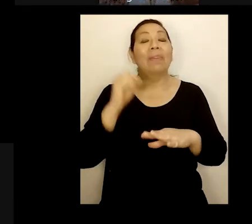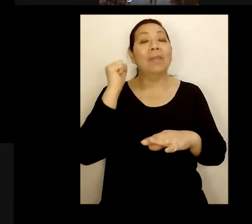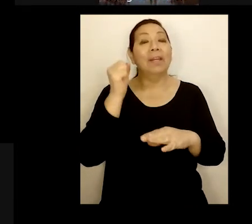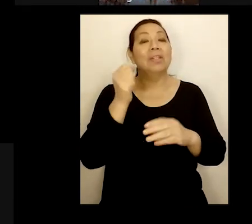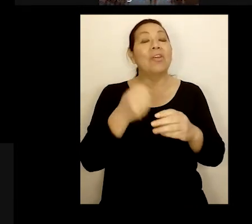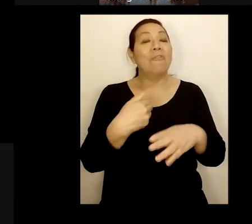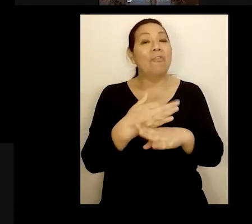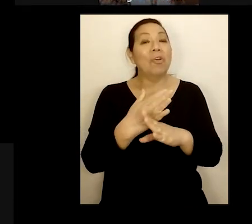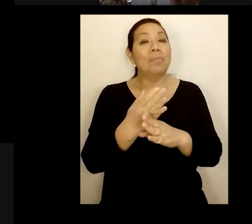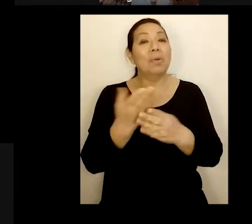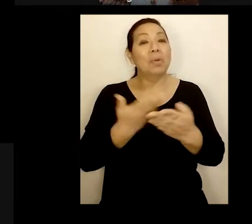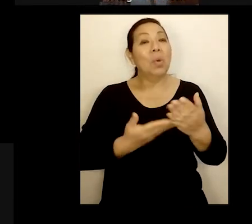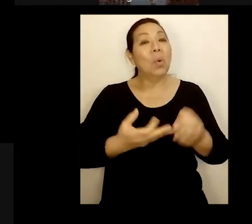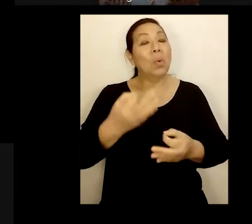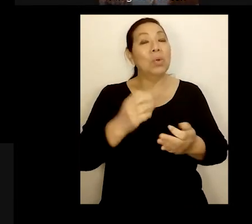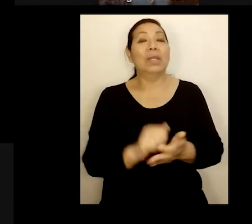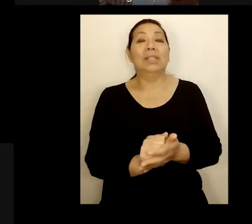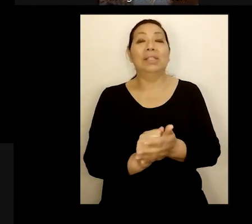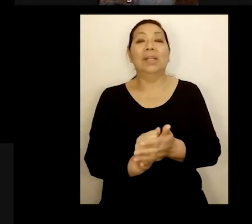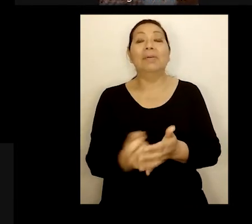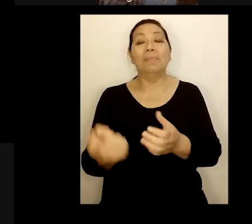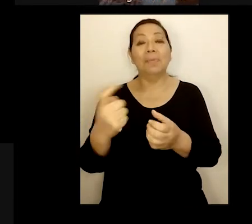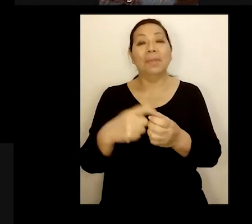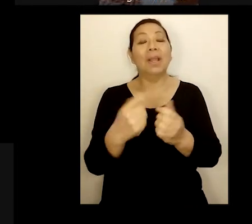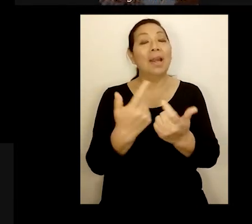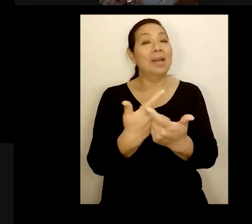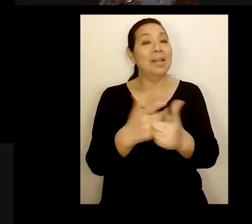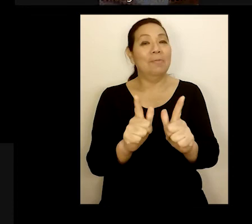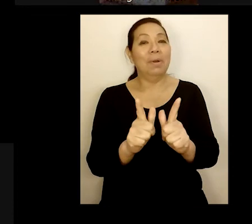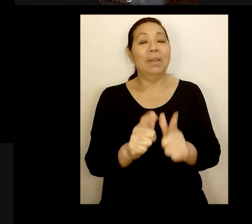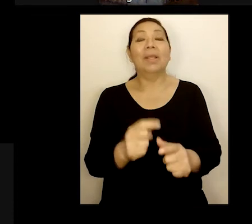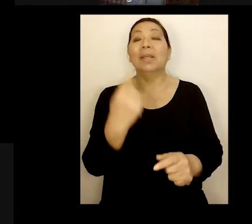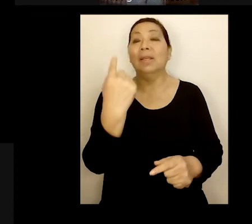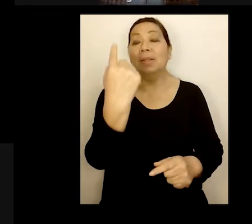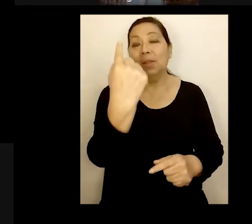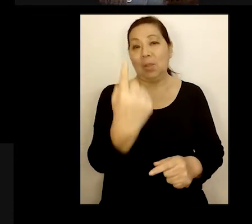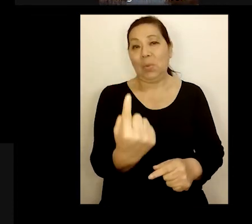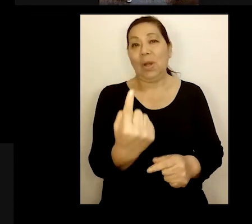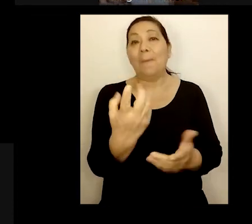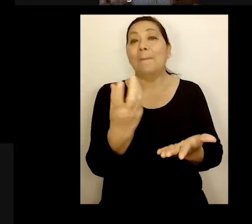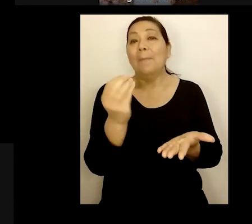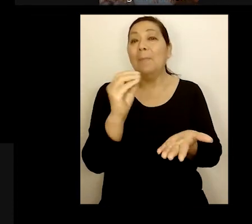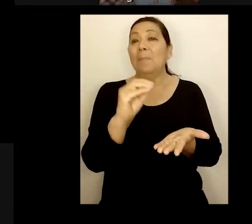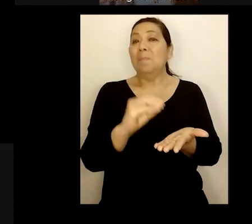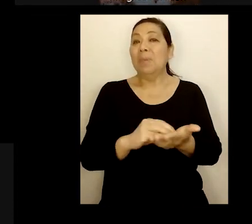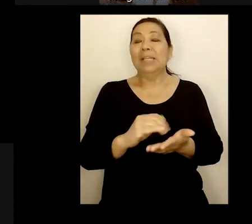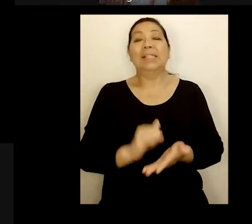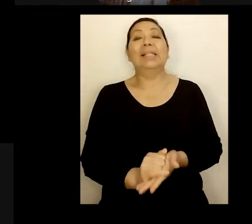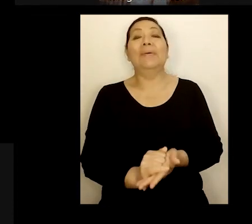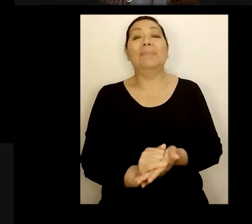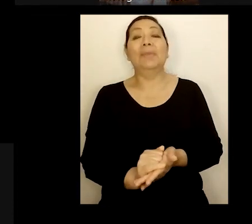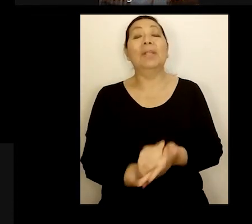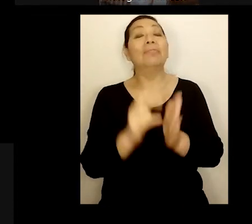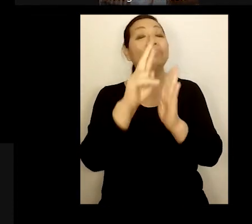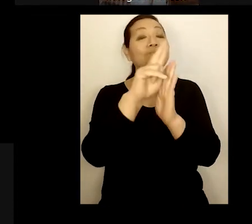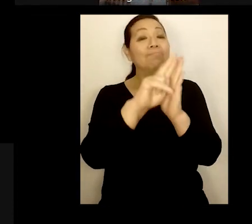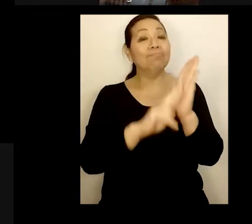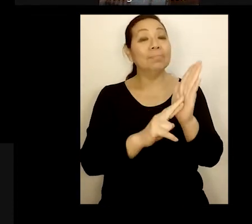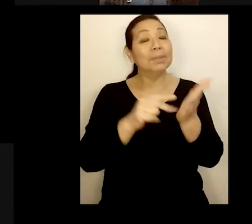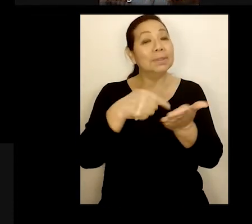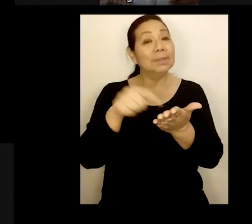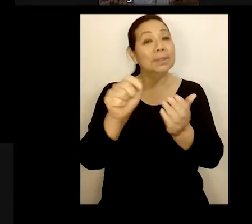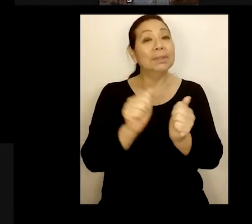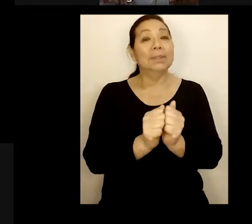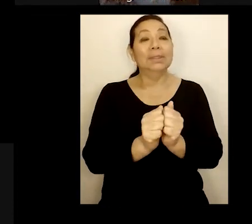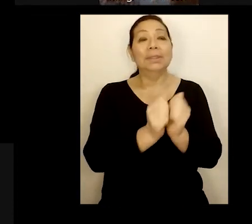derecho a la motivación a las resoluciones judiciales en conexidad con la libertad individual. Tanto más, señores magistrados, que las resoluciones